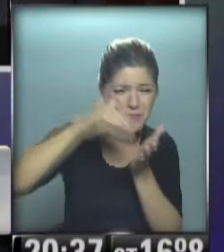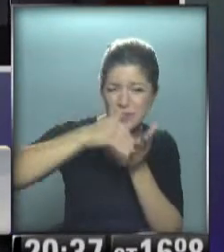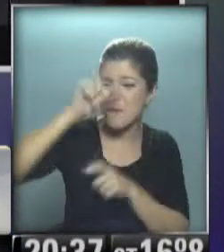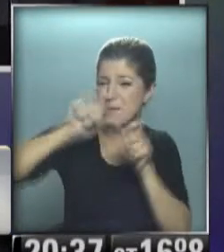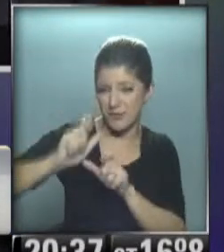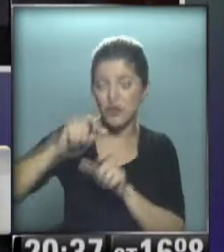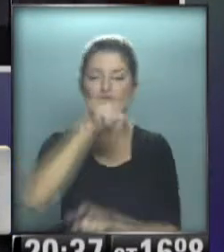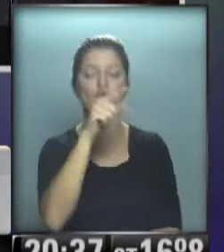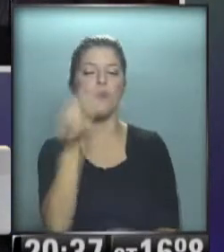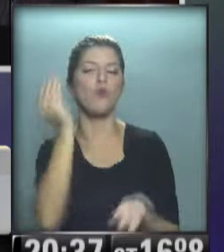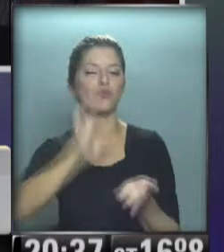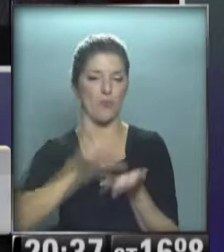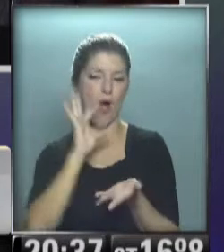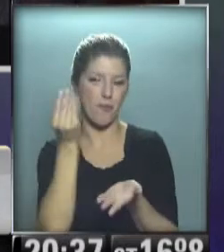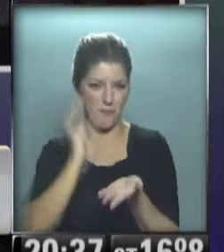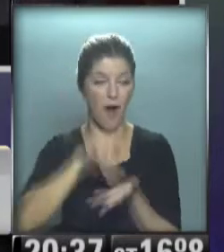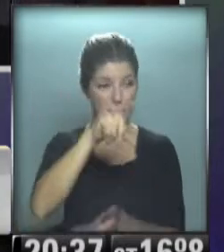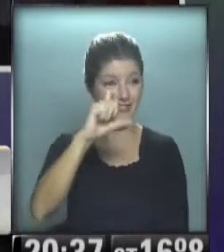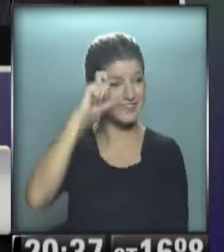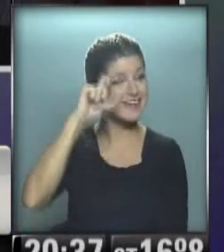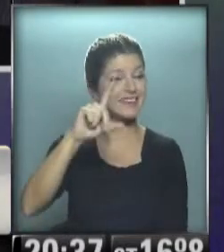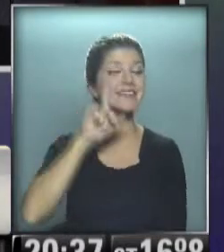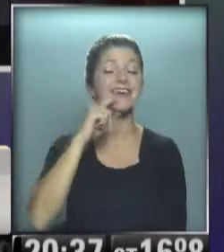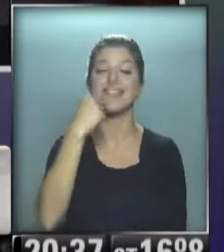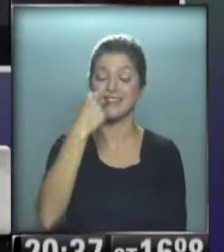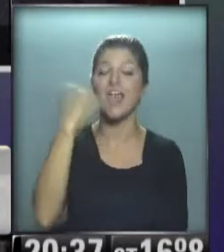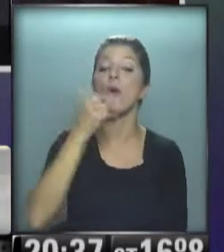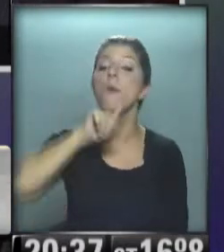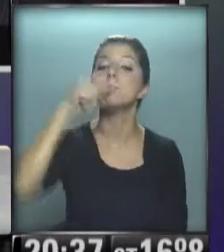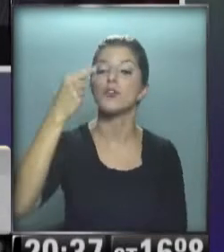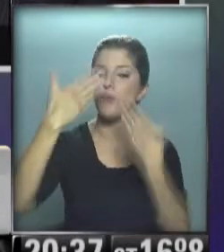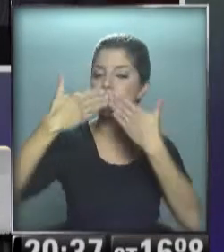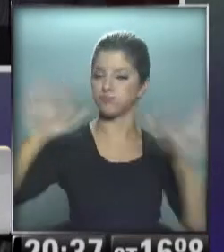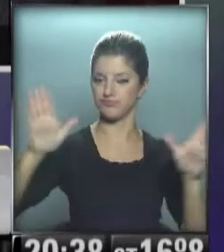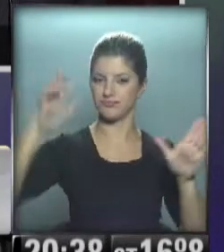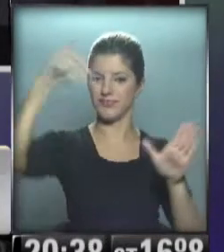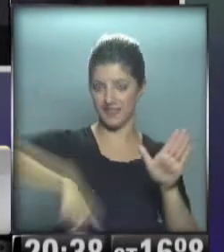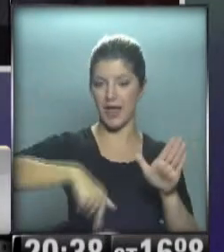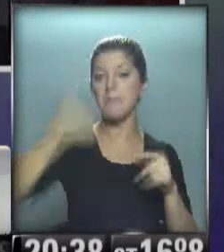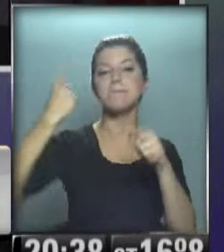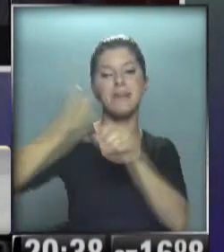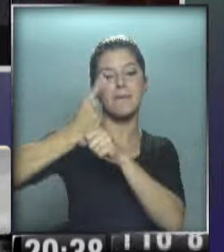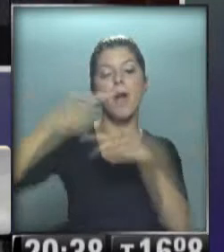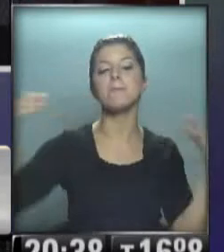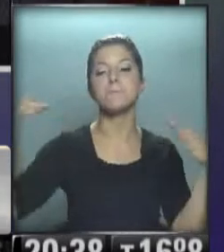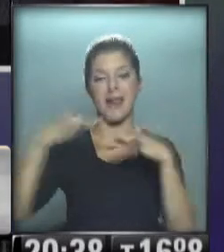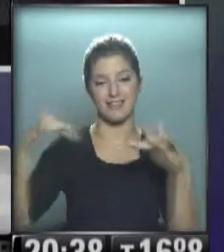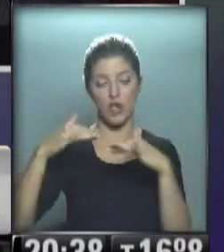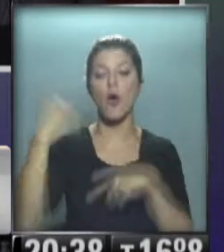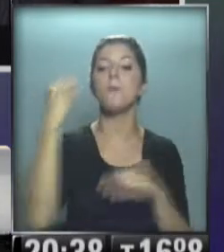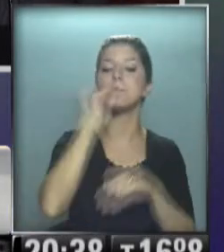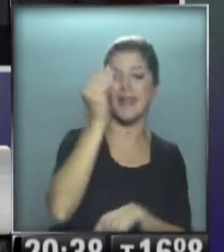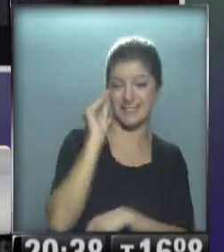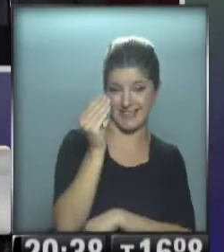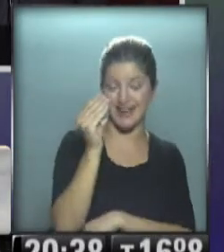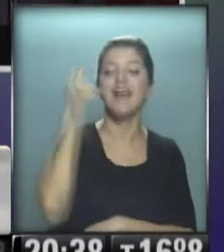acoto lo que vos decías, Cecilia, este jueves inaugura el Mundial, este jueves debuta Brasil, este jueves se para el mundo. En el